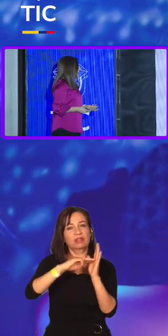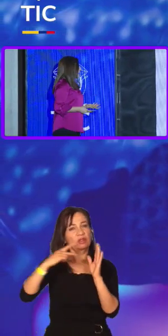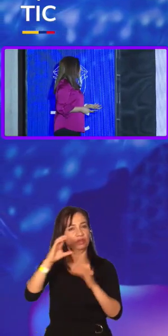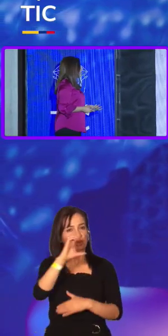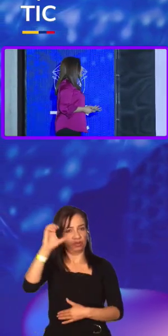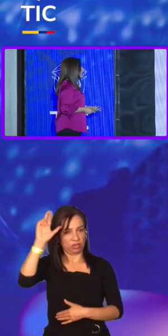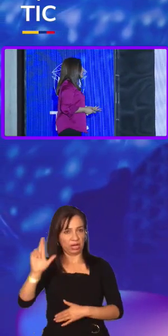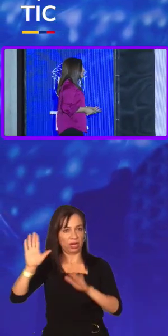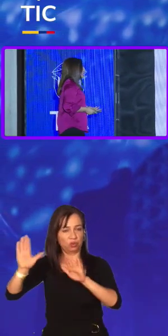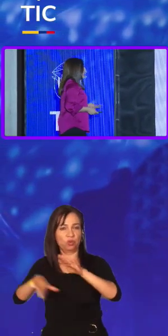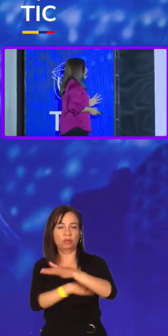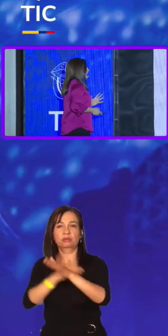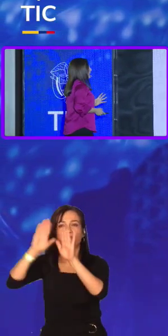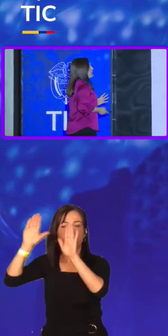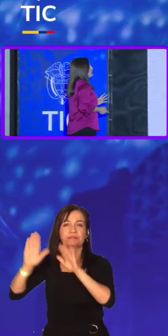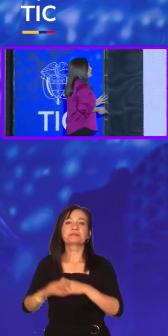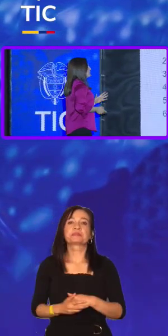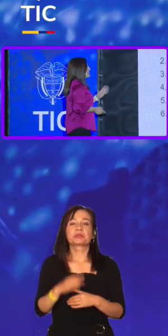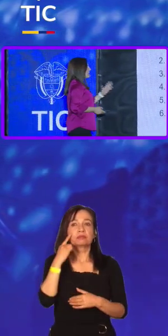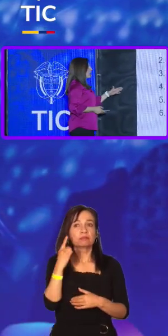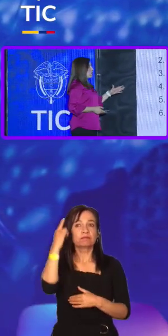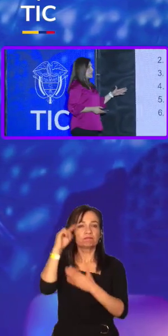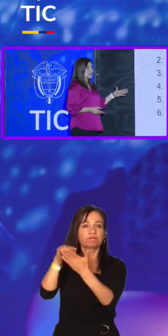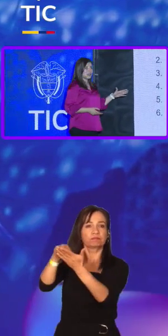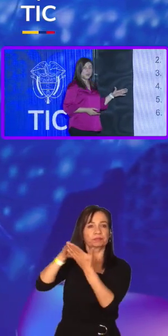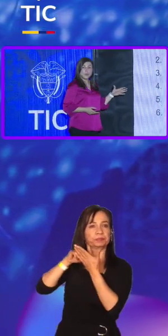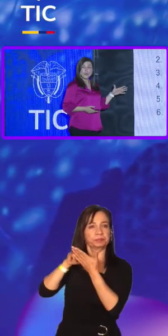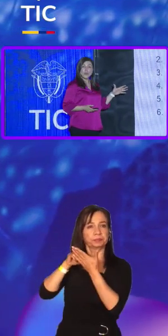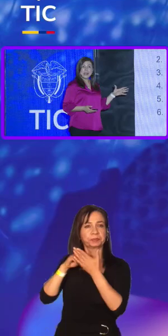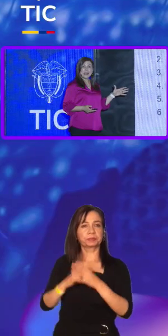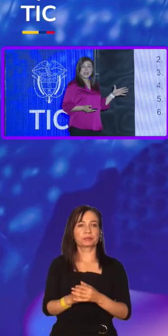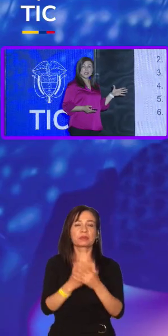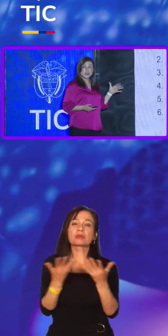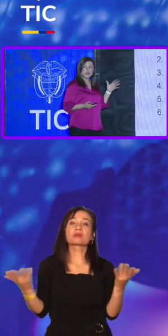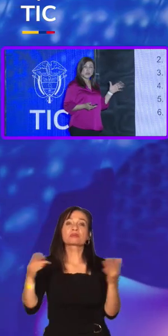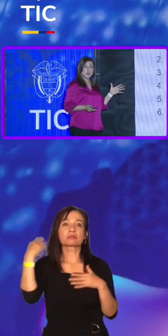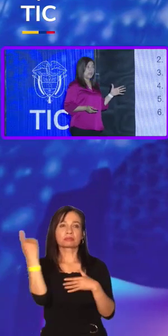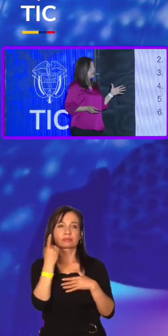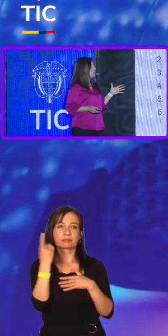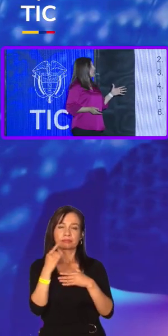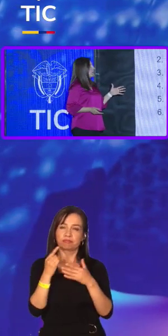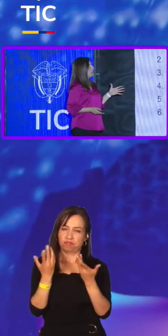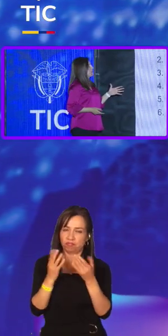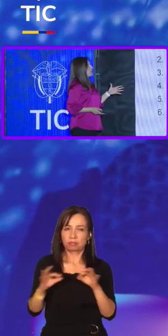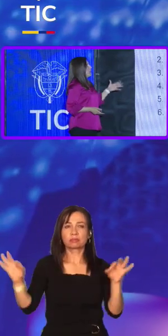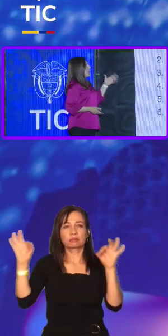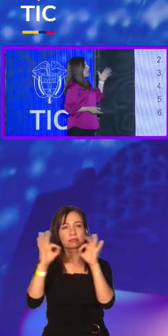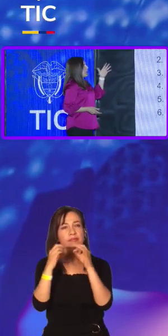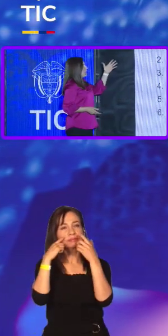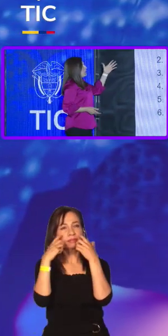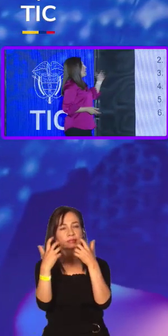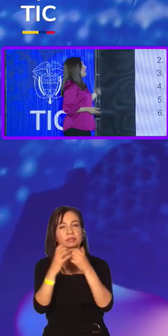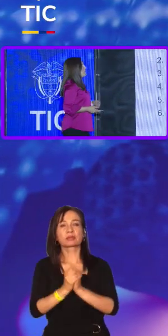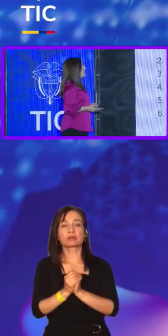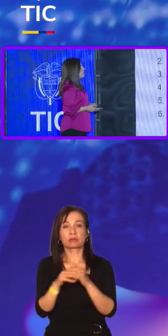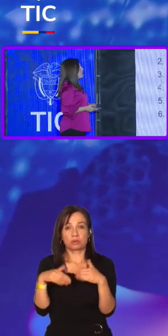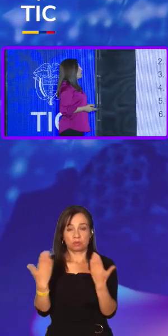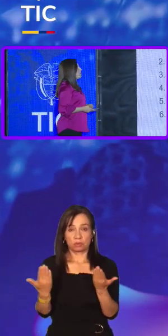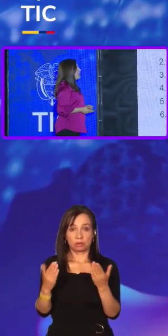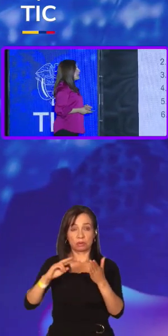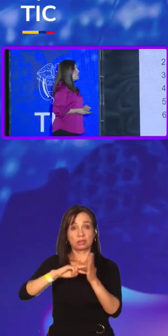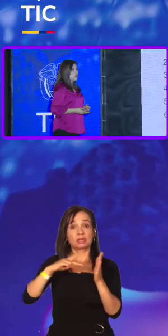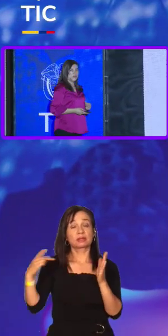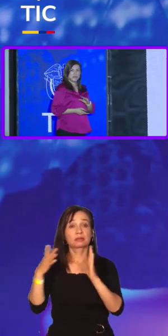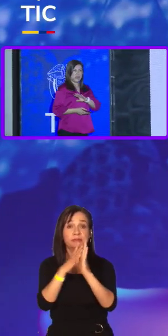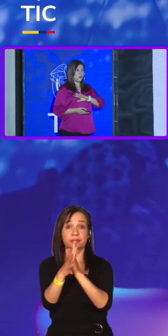Costa Rica. Entonces, nos resaltan cosas que son muy generales, pero sumamente importantes. Que la tecnología de